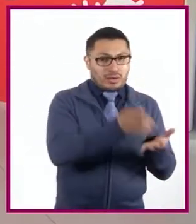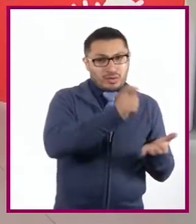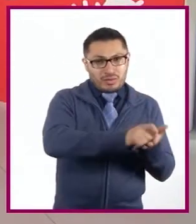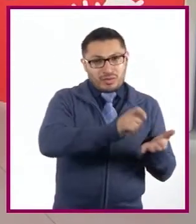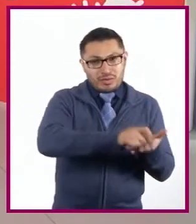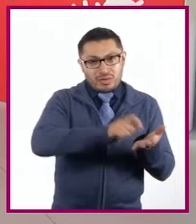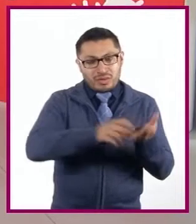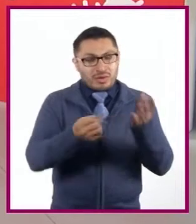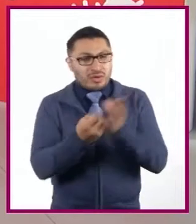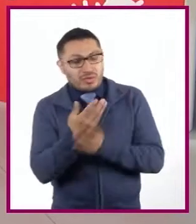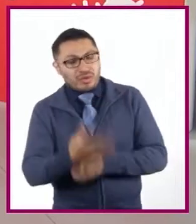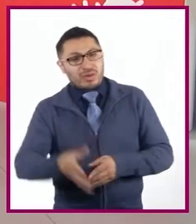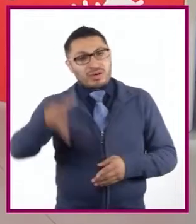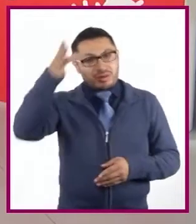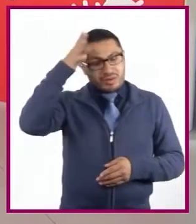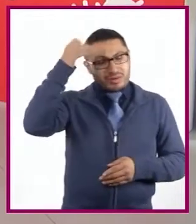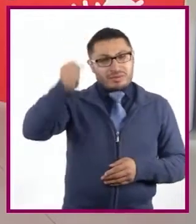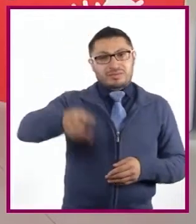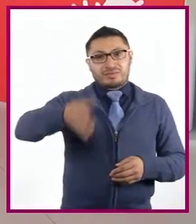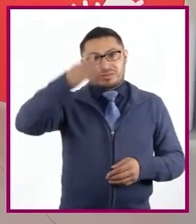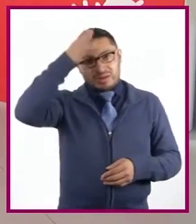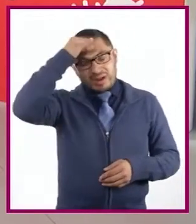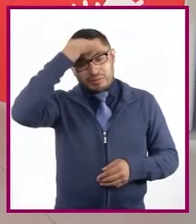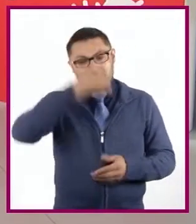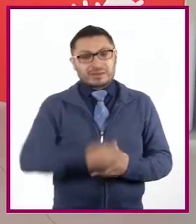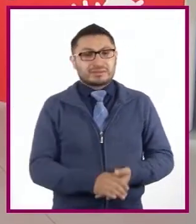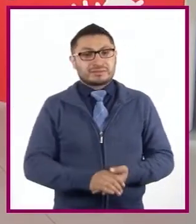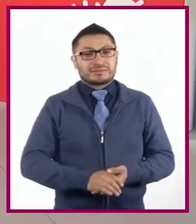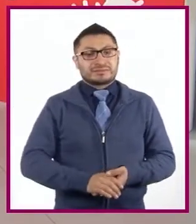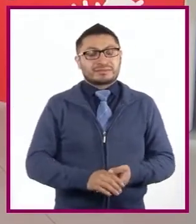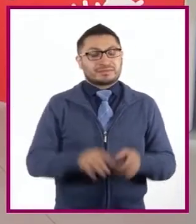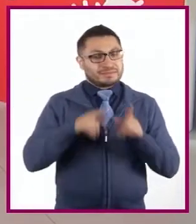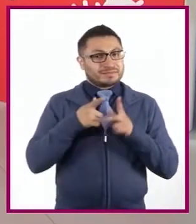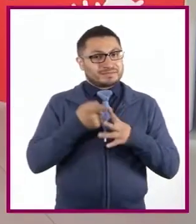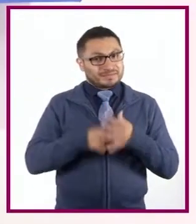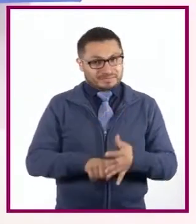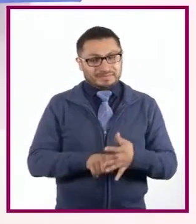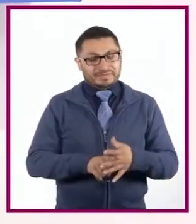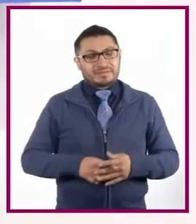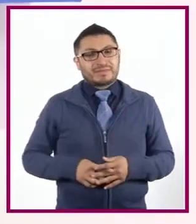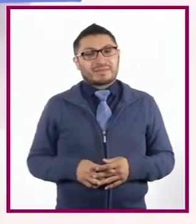a su abecedario biológico. Sin más por agregar, comencemos.